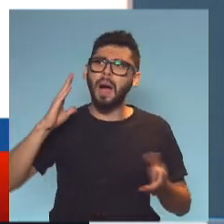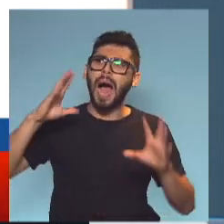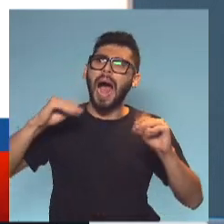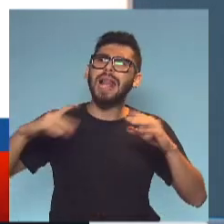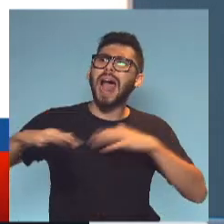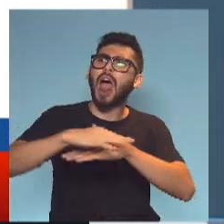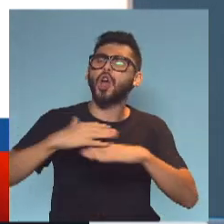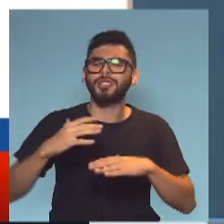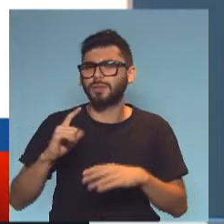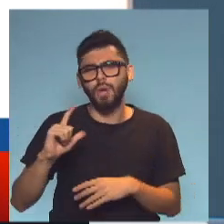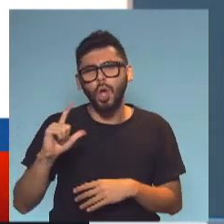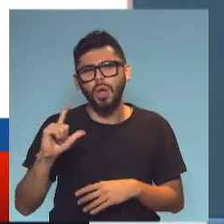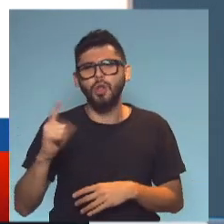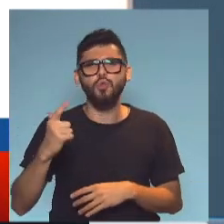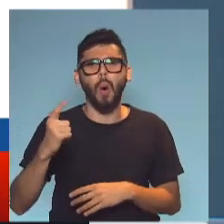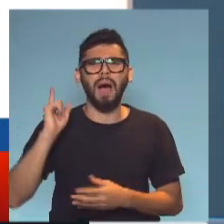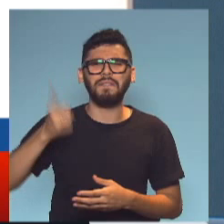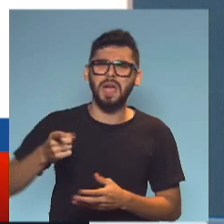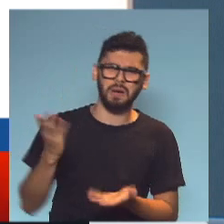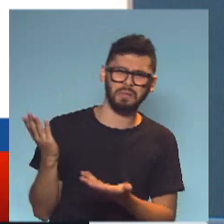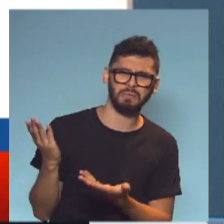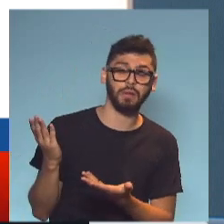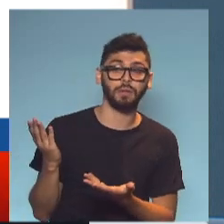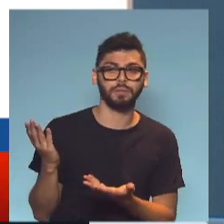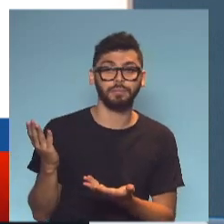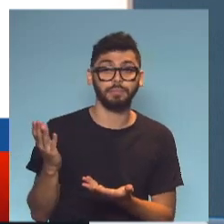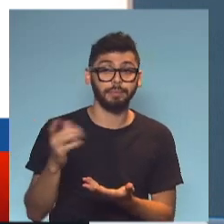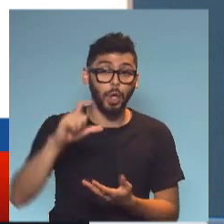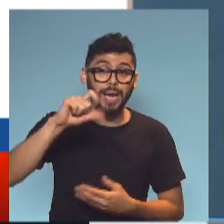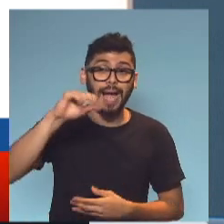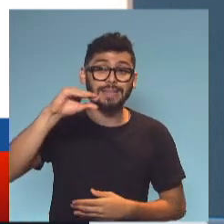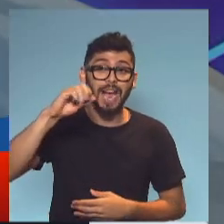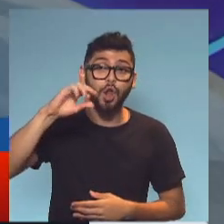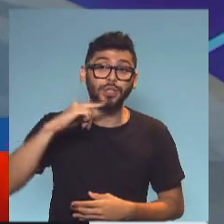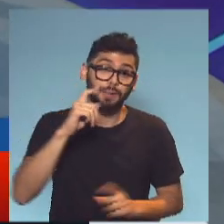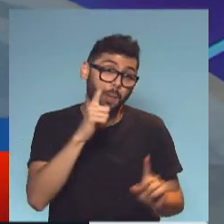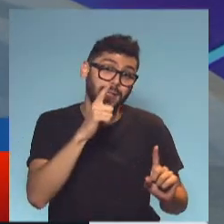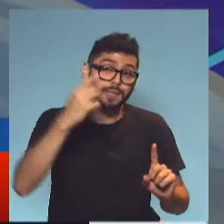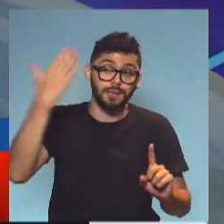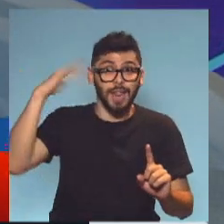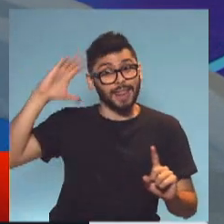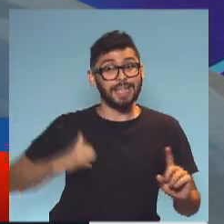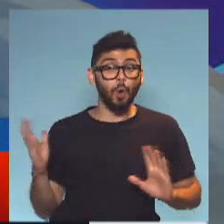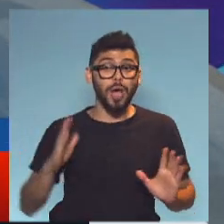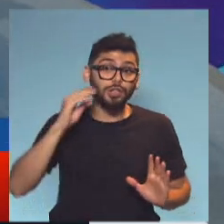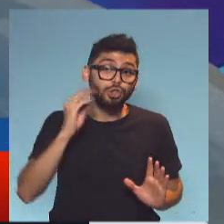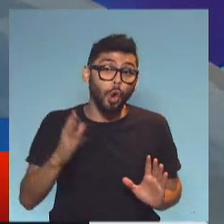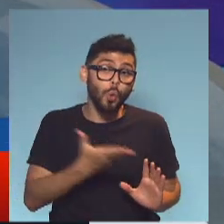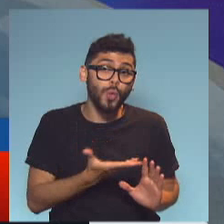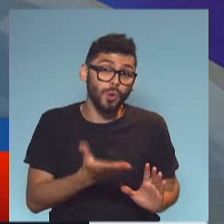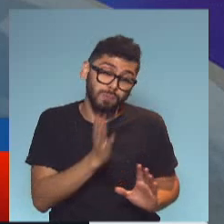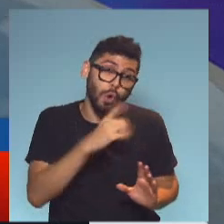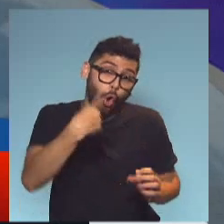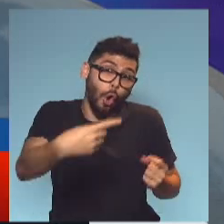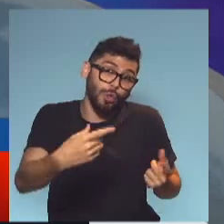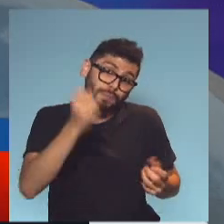otras cosas a la noche, se lo olvidó Kachanowski, me parece. Pero no se entiende si lo que se ve es un notable enojo, ¿no? Por parte del presidente